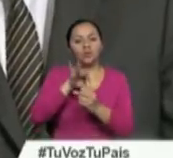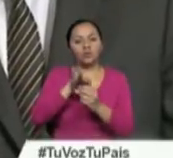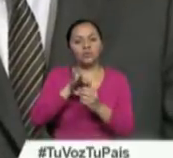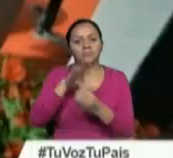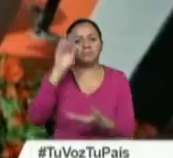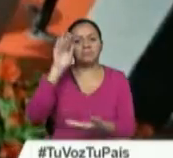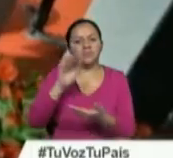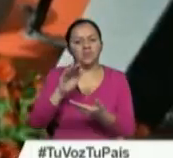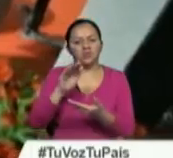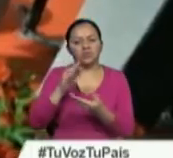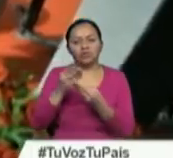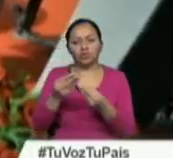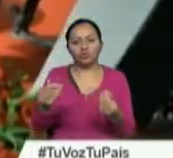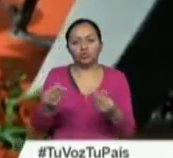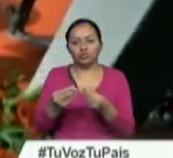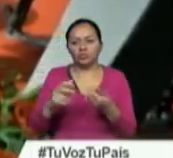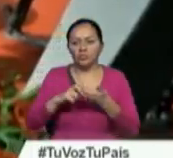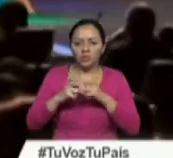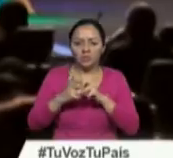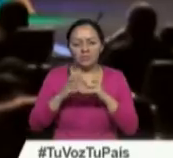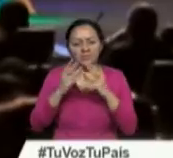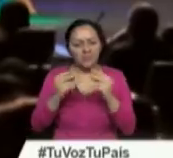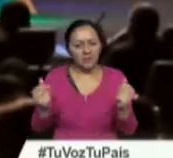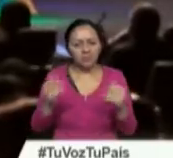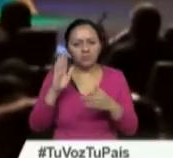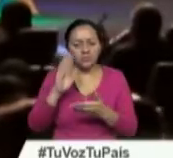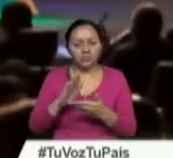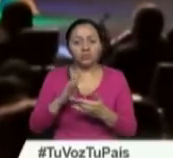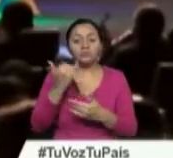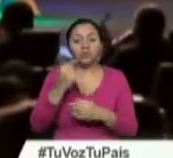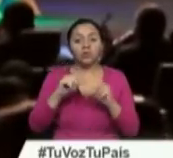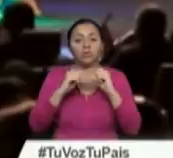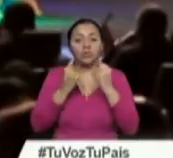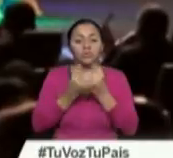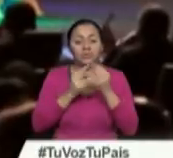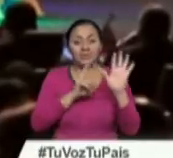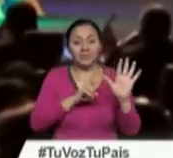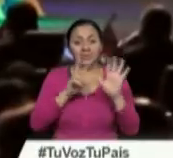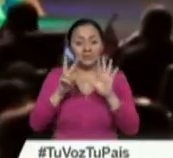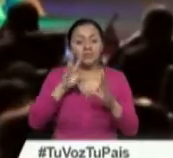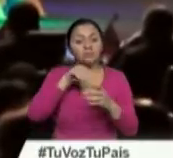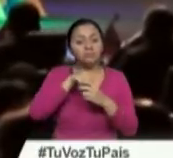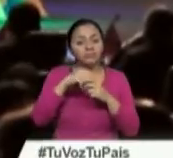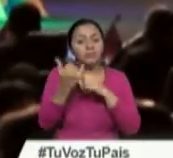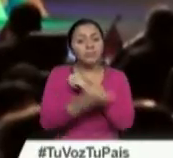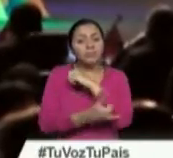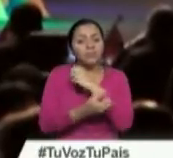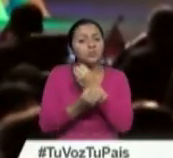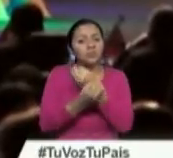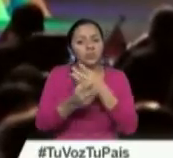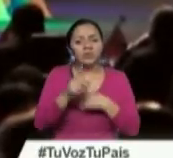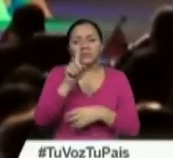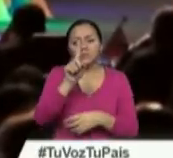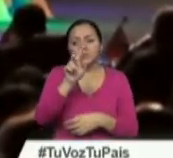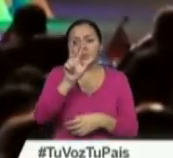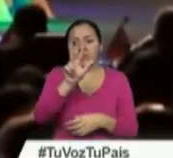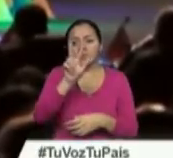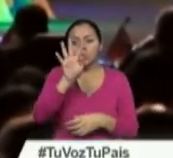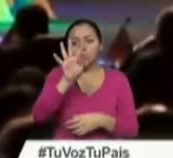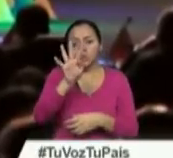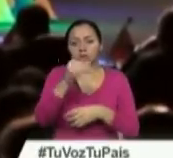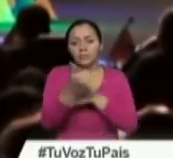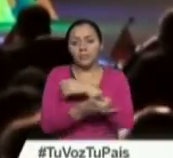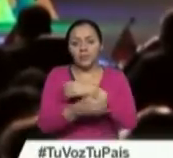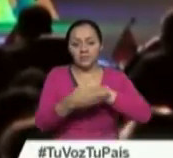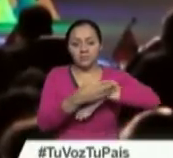menos vetos. El G77 es un grupo de 134 países del sur global que tiene como objetivo reforzar sus lazos